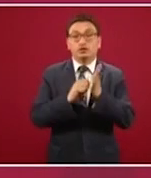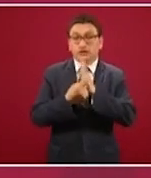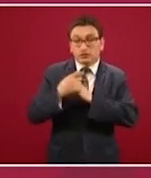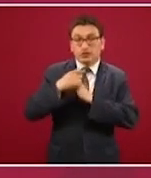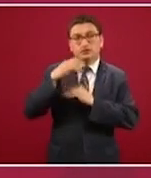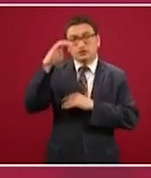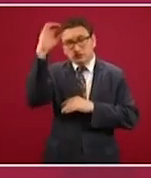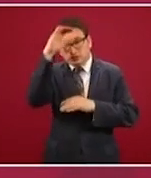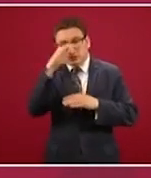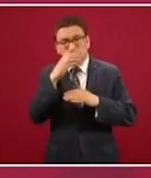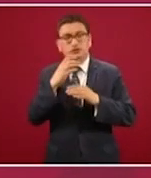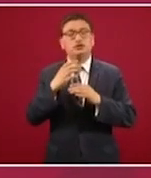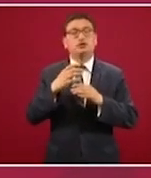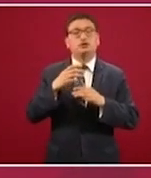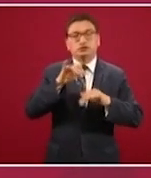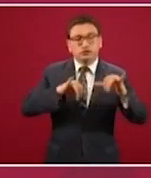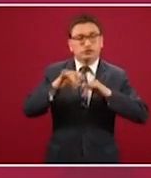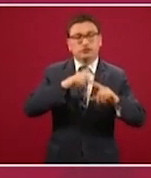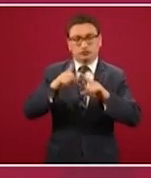científico,